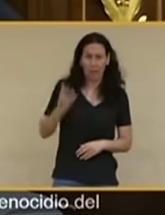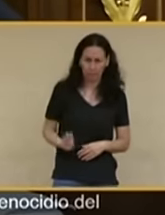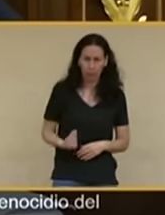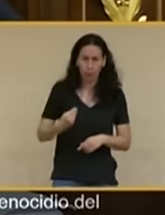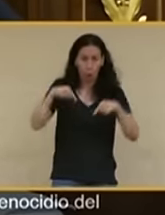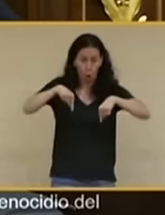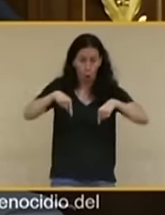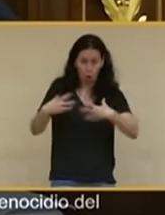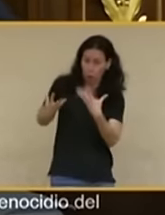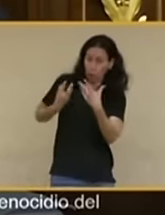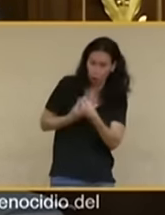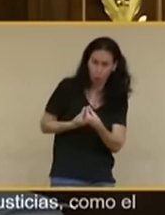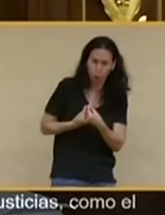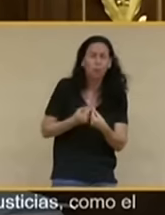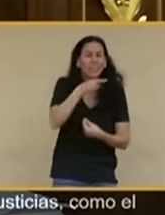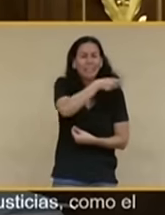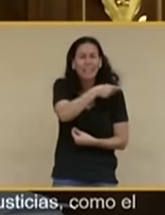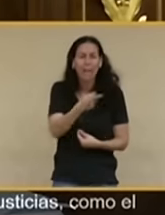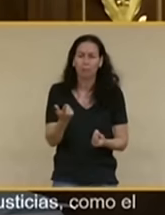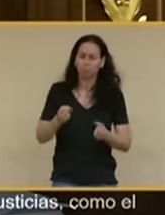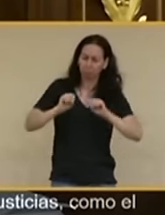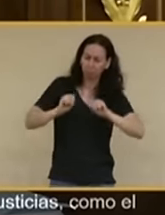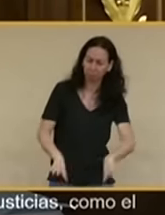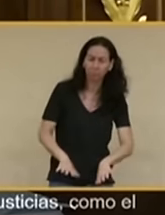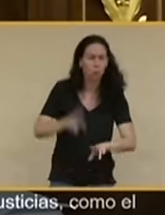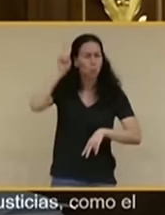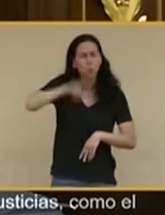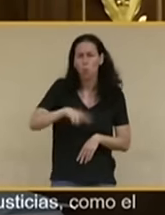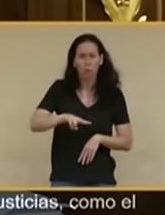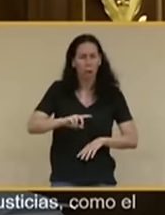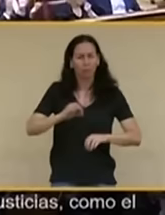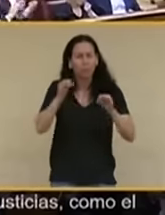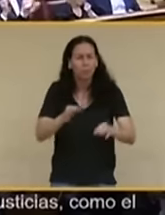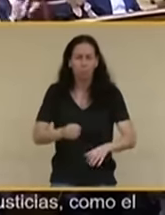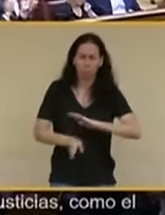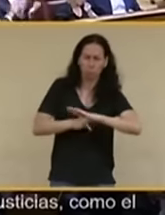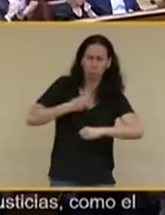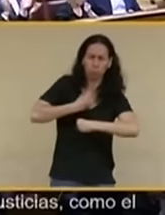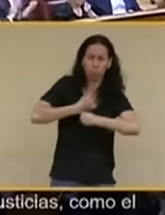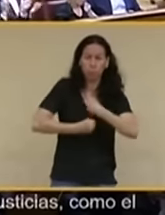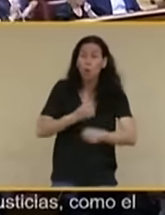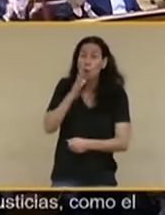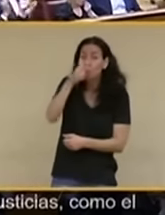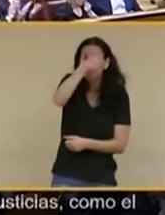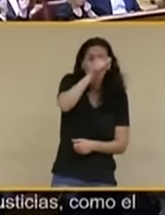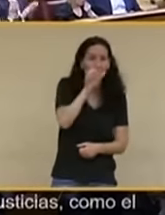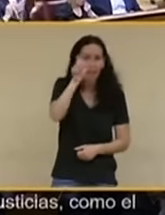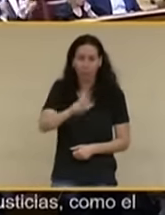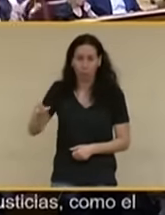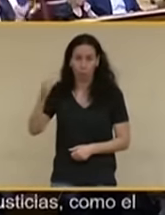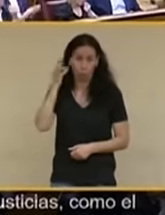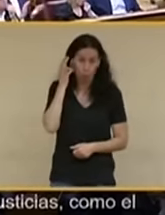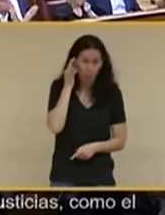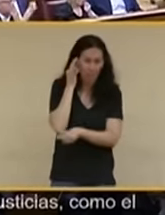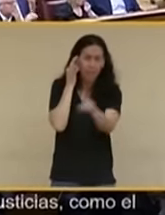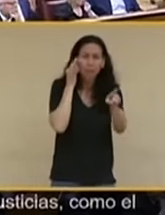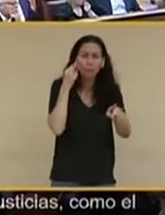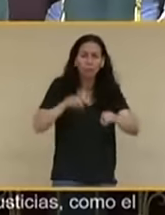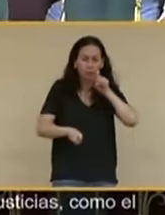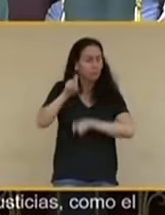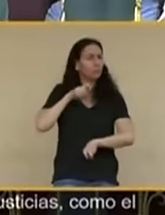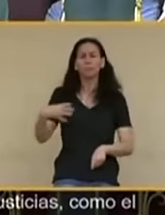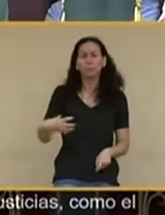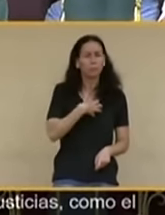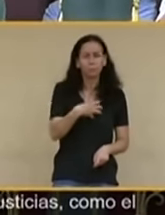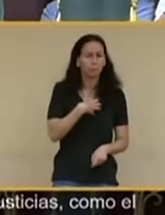nos acompaña y que nunca se ha rendido. Por ellas y por ellos no podemos recular. Por todo eso,